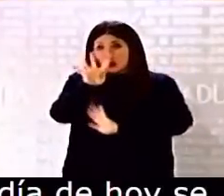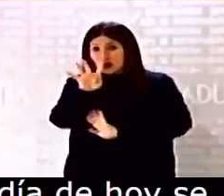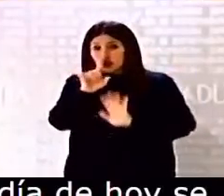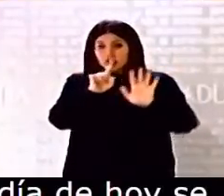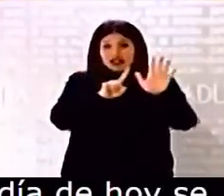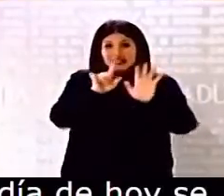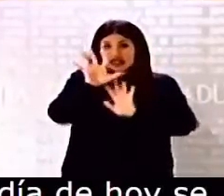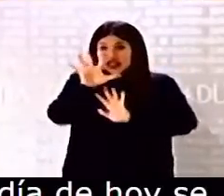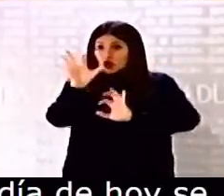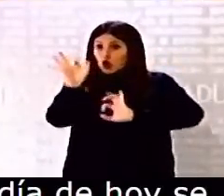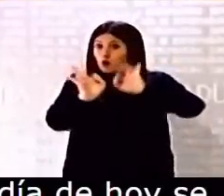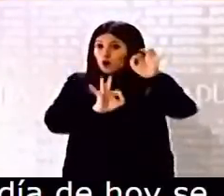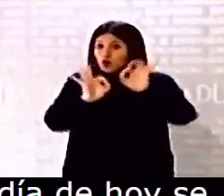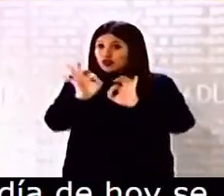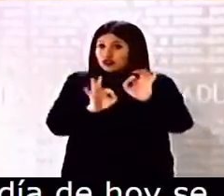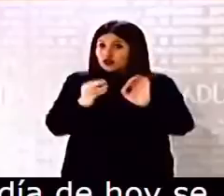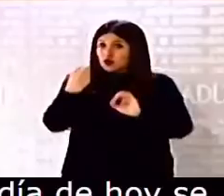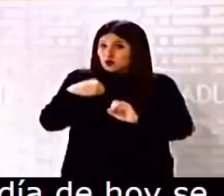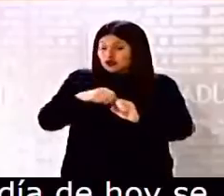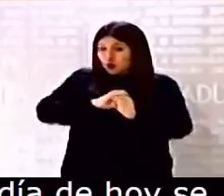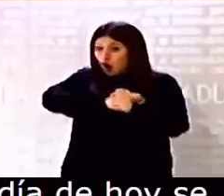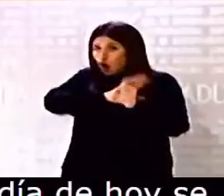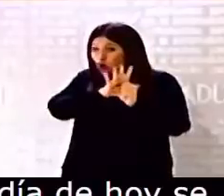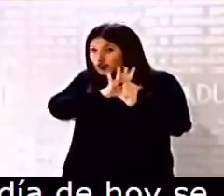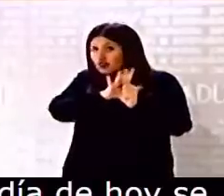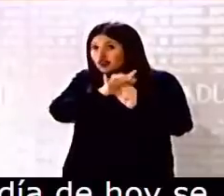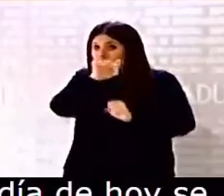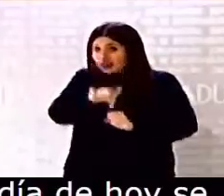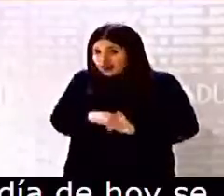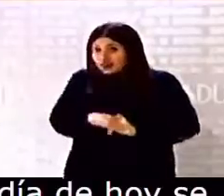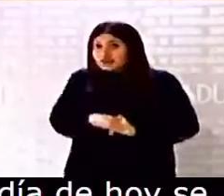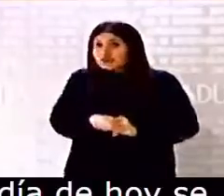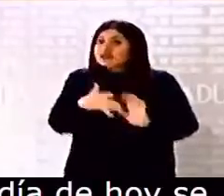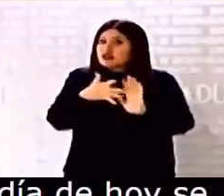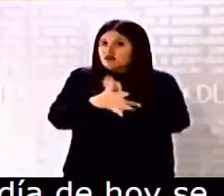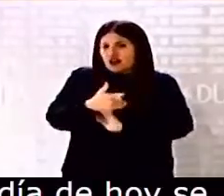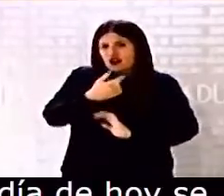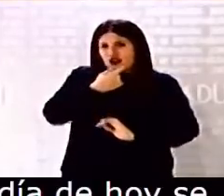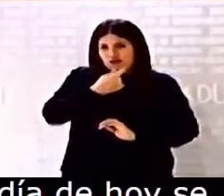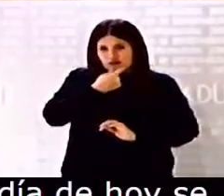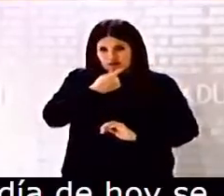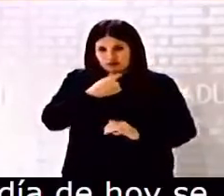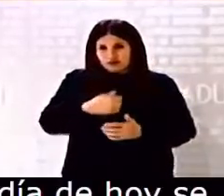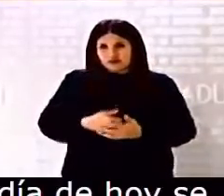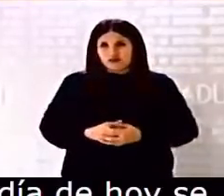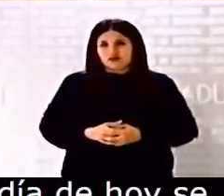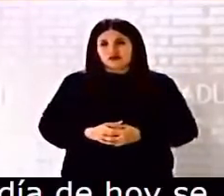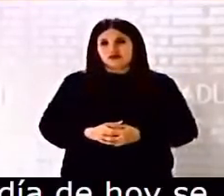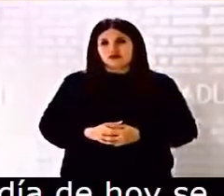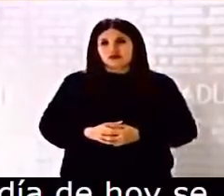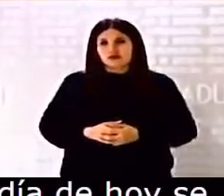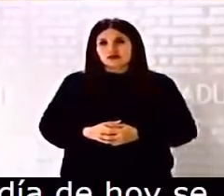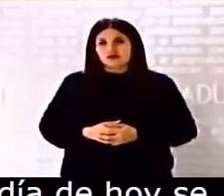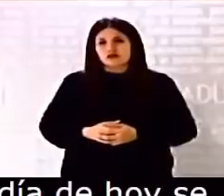64-65% del total de las infecciones que se diagnostican.